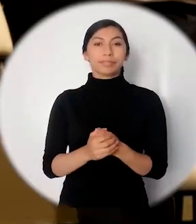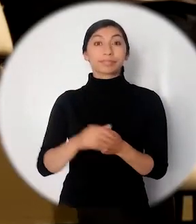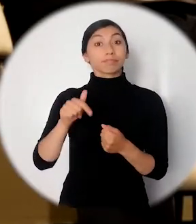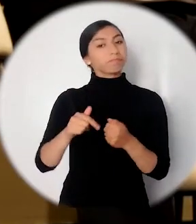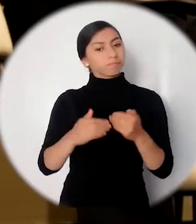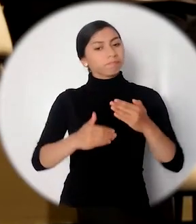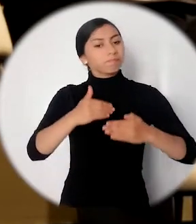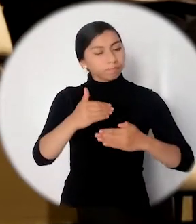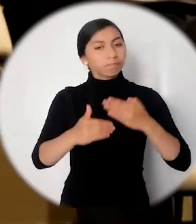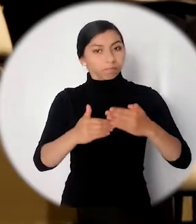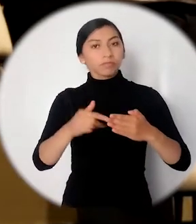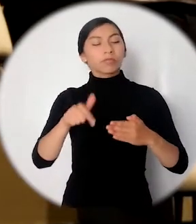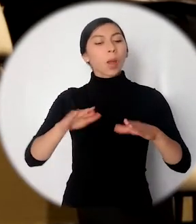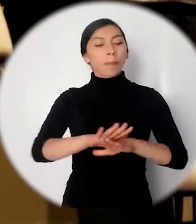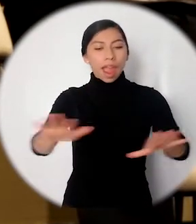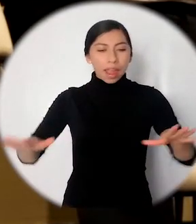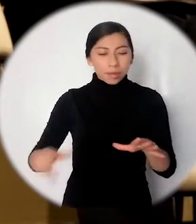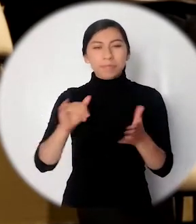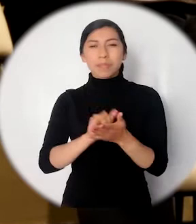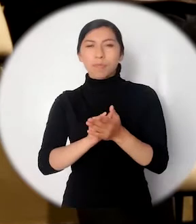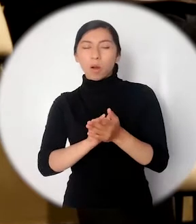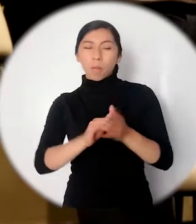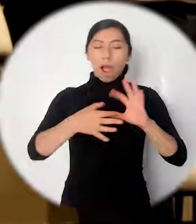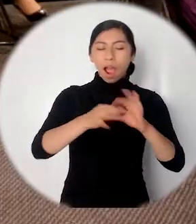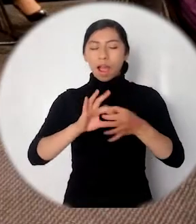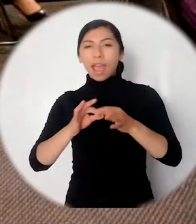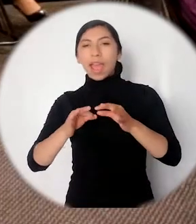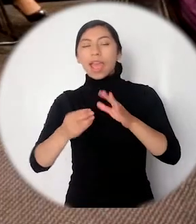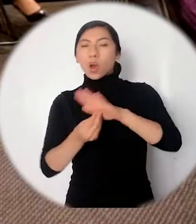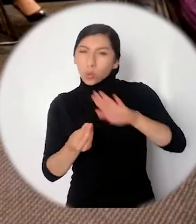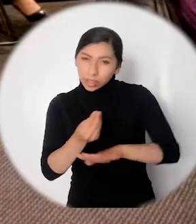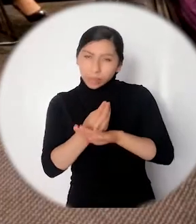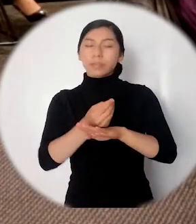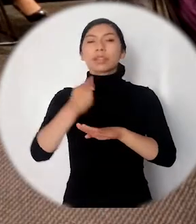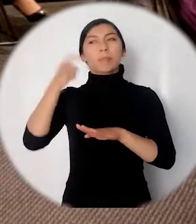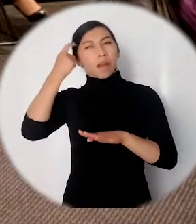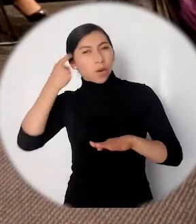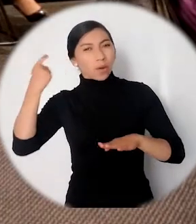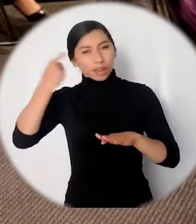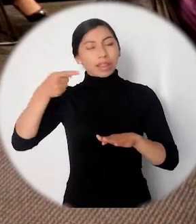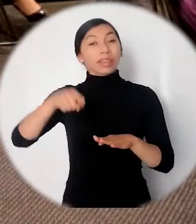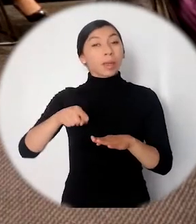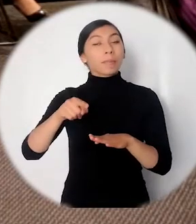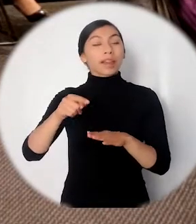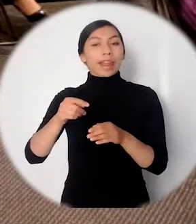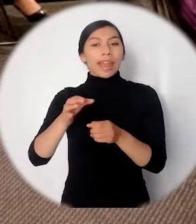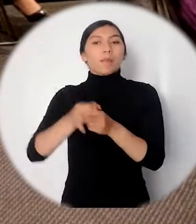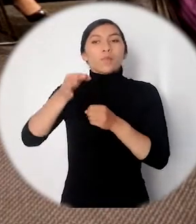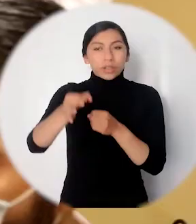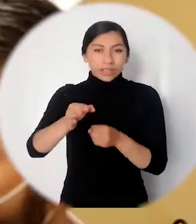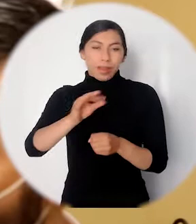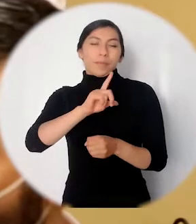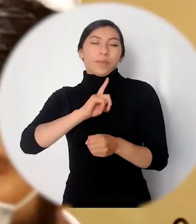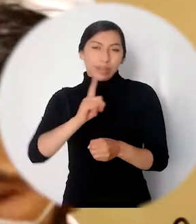Como un avance y un espacio que permitió generar una articulación entre el gobierno nacional y los gobiernos departamentales y municipales para la asistencia,